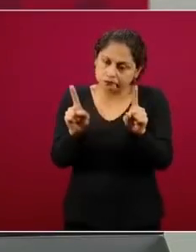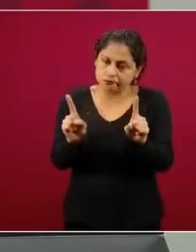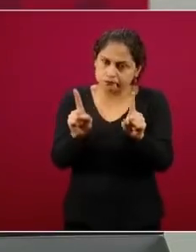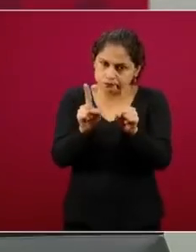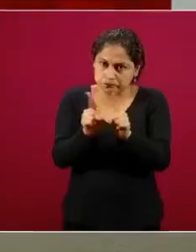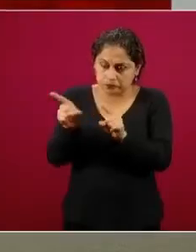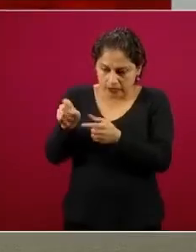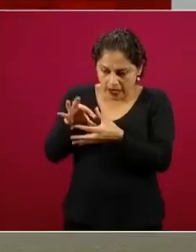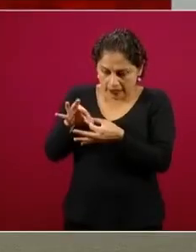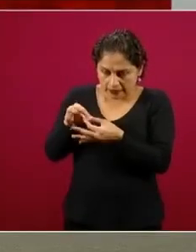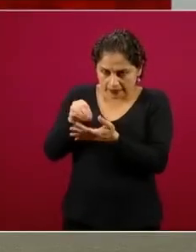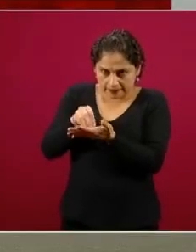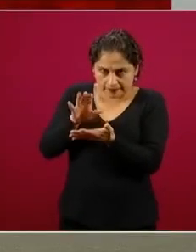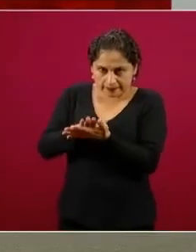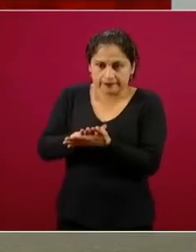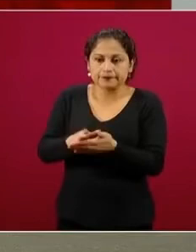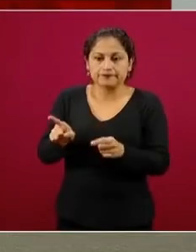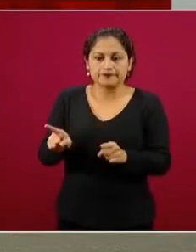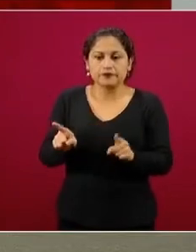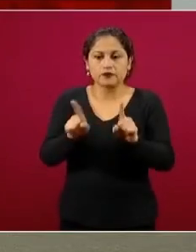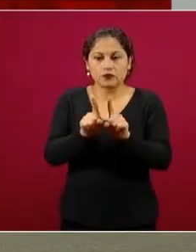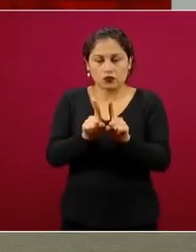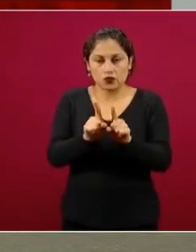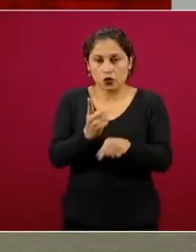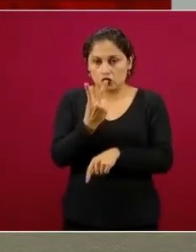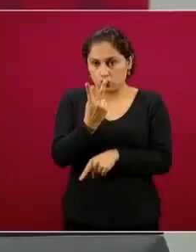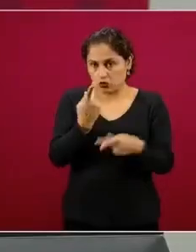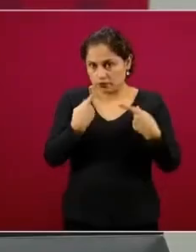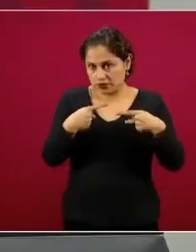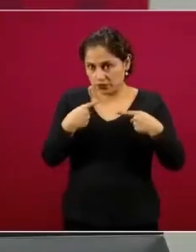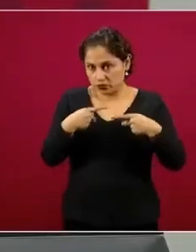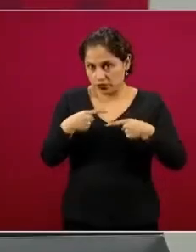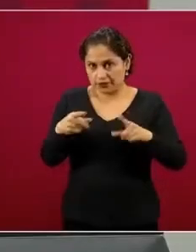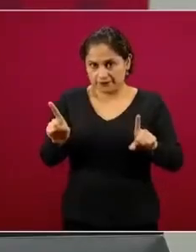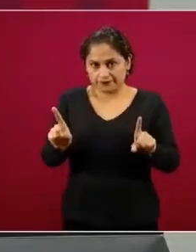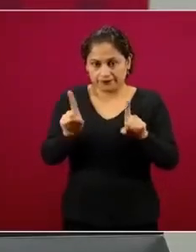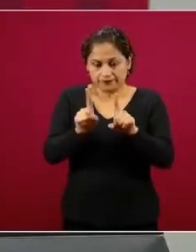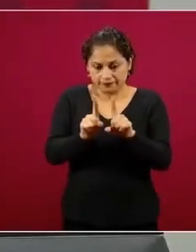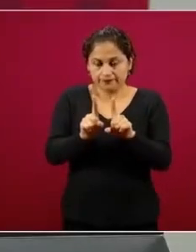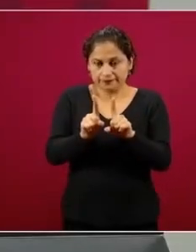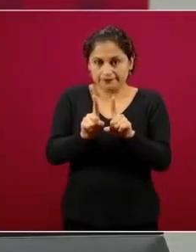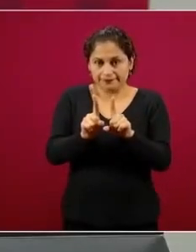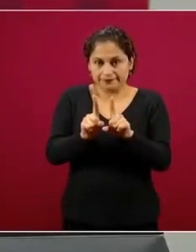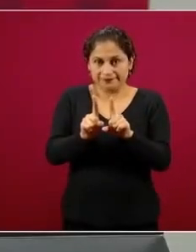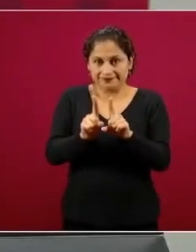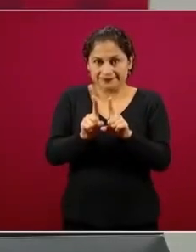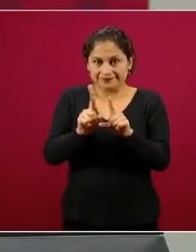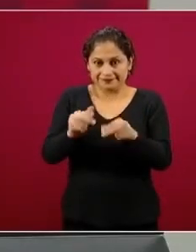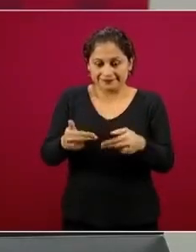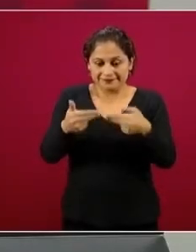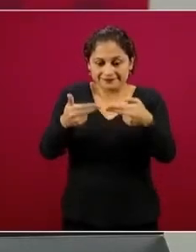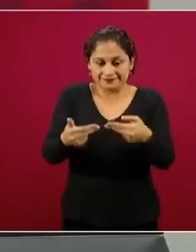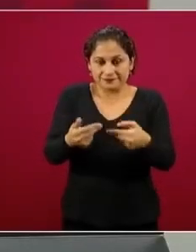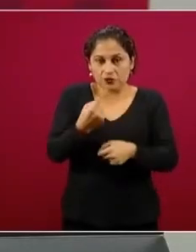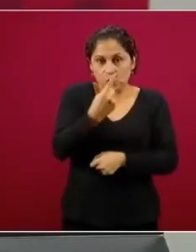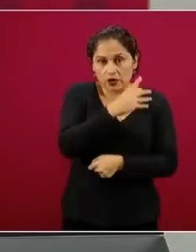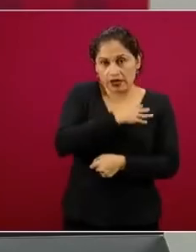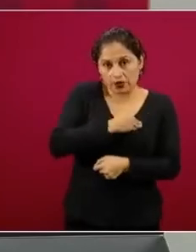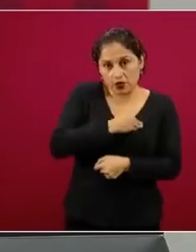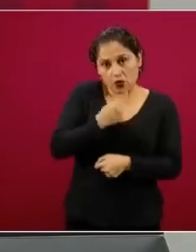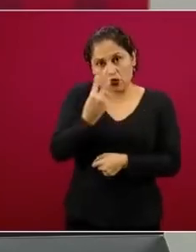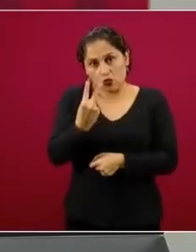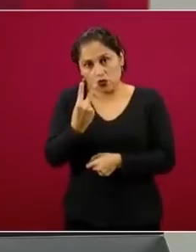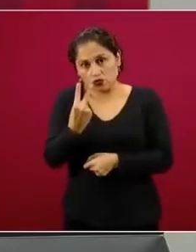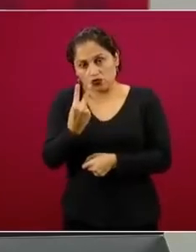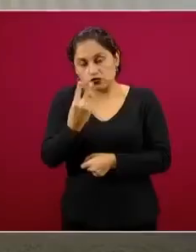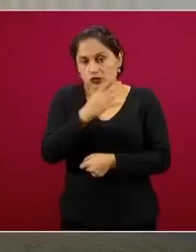descrito, aquí tenemos una pareja, son 2, y procrean a más de un hijo,